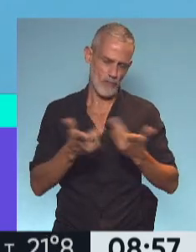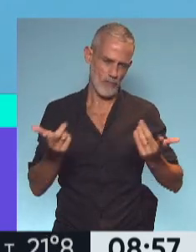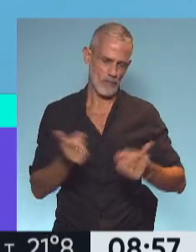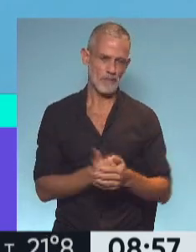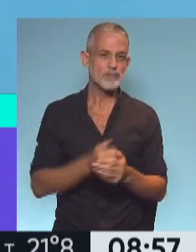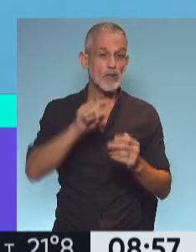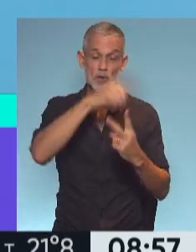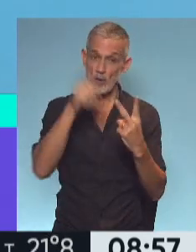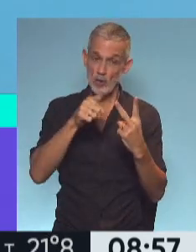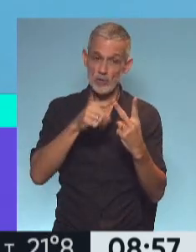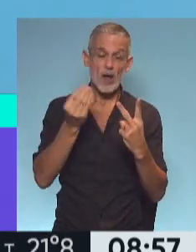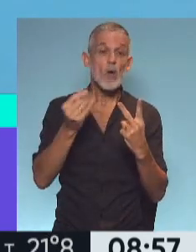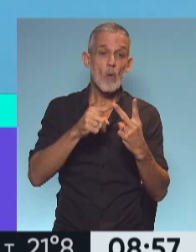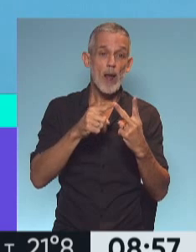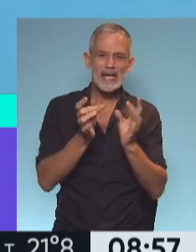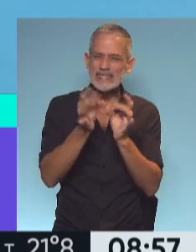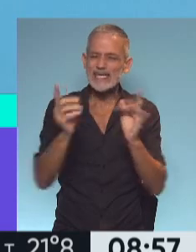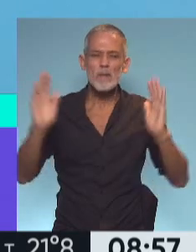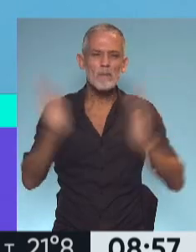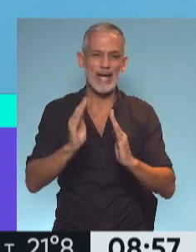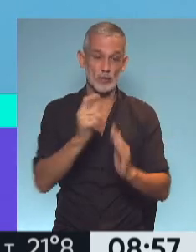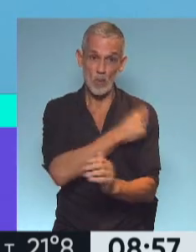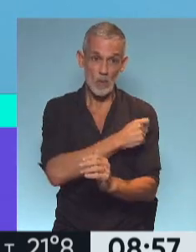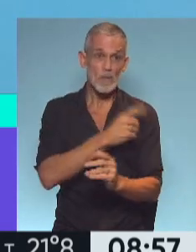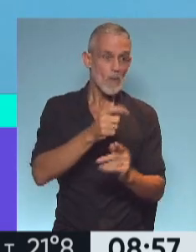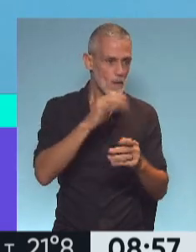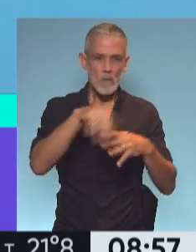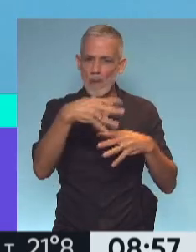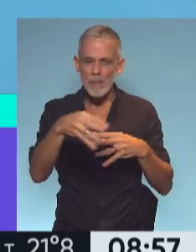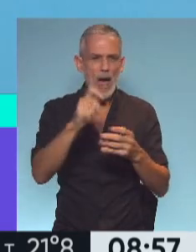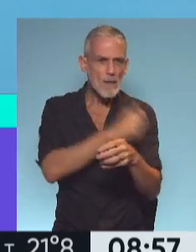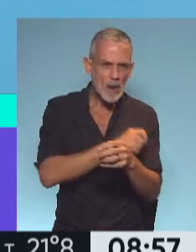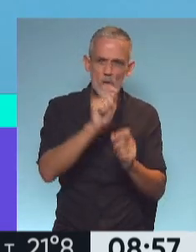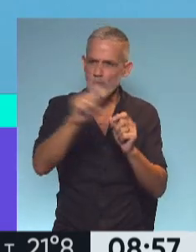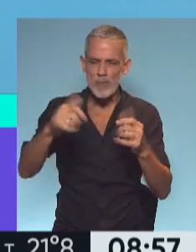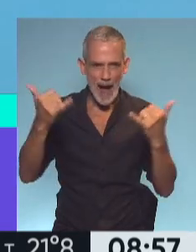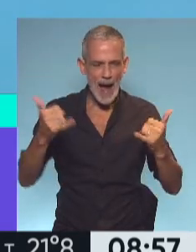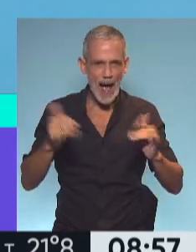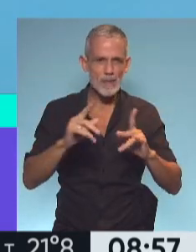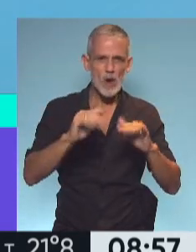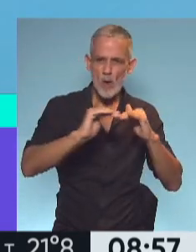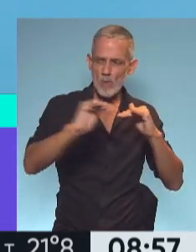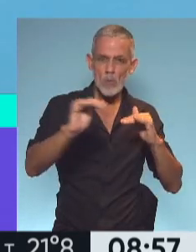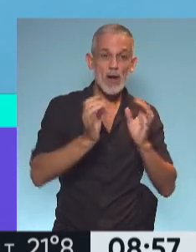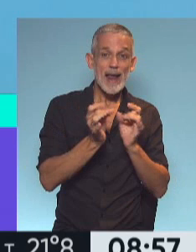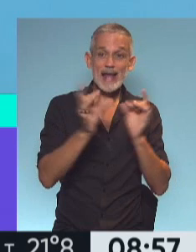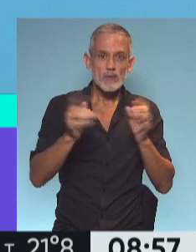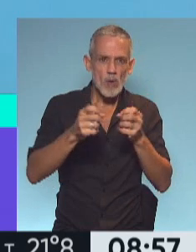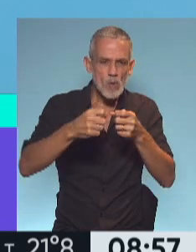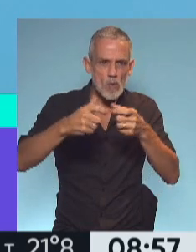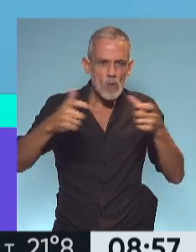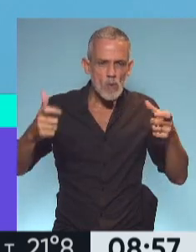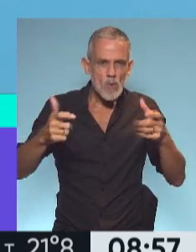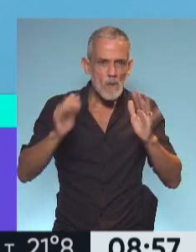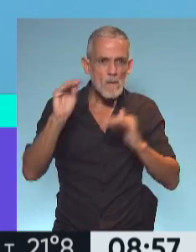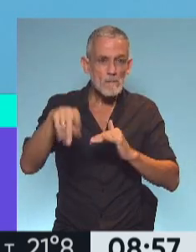la otra cosa es bajar la transmisión. Aunque estemos vacunando, si nosotros sostenemos este nivel de transmisión o sigue aumentando, a